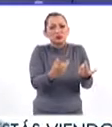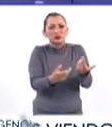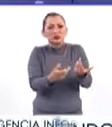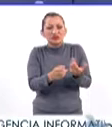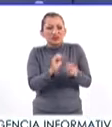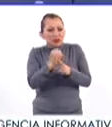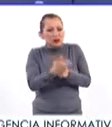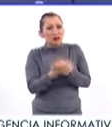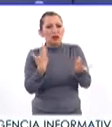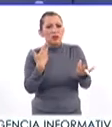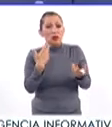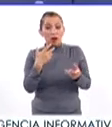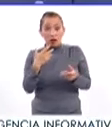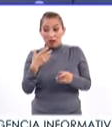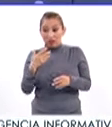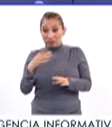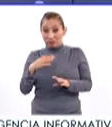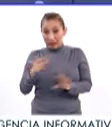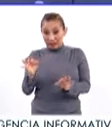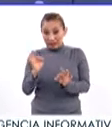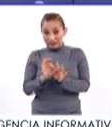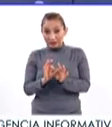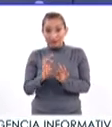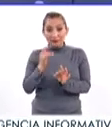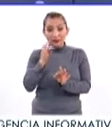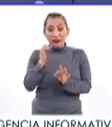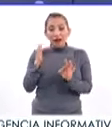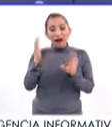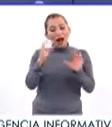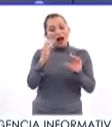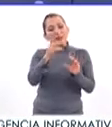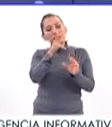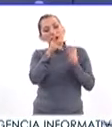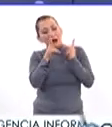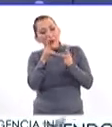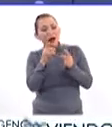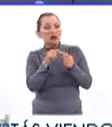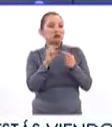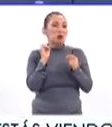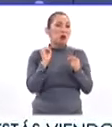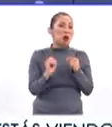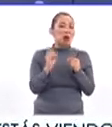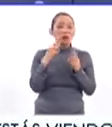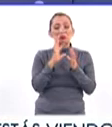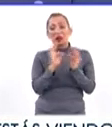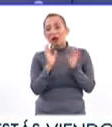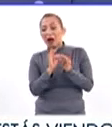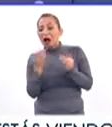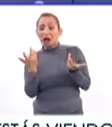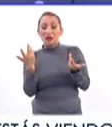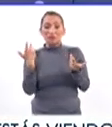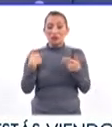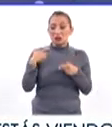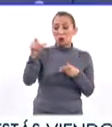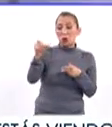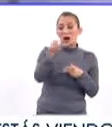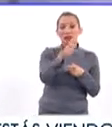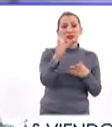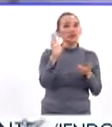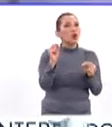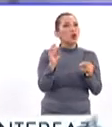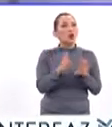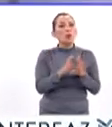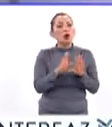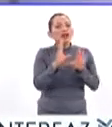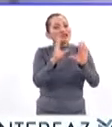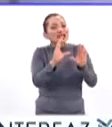ya no sea tan pertinente en tratar de enseñar conceptos, tratar de explicar personajes, sino más